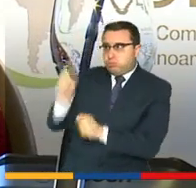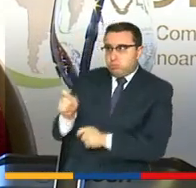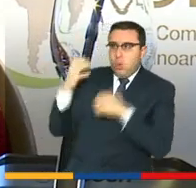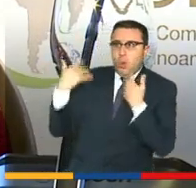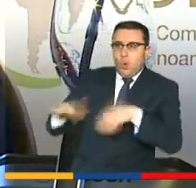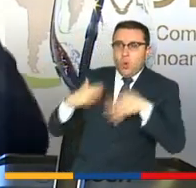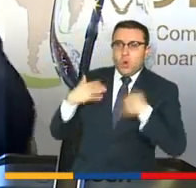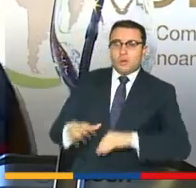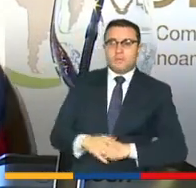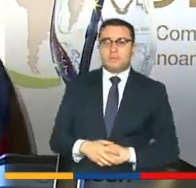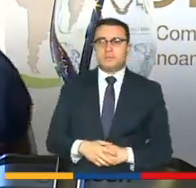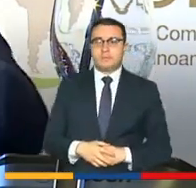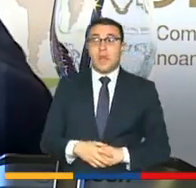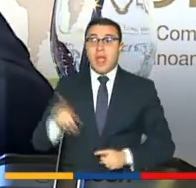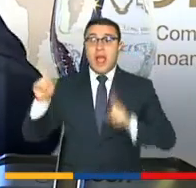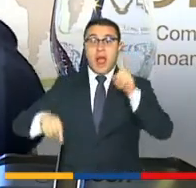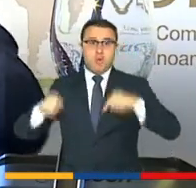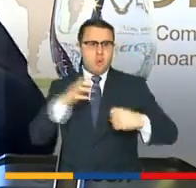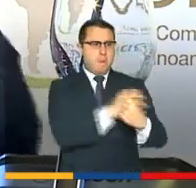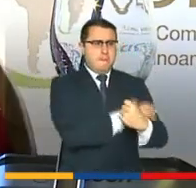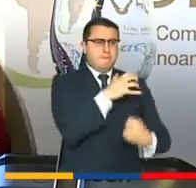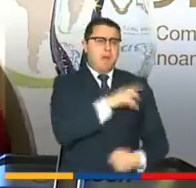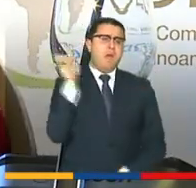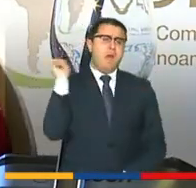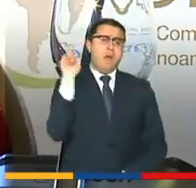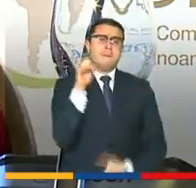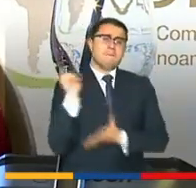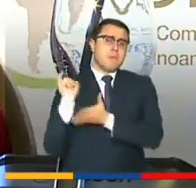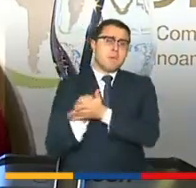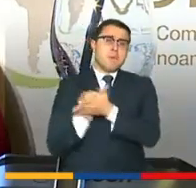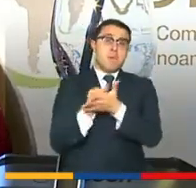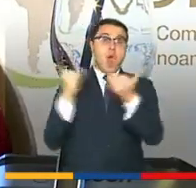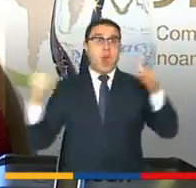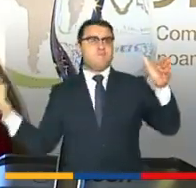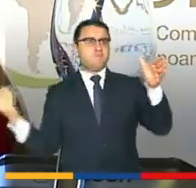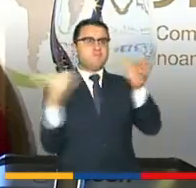Entra en contradicción con poderes ya establecidos.